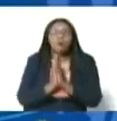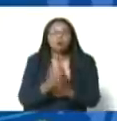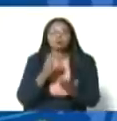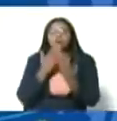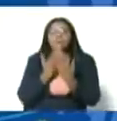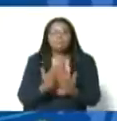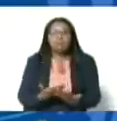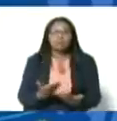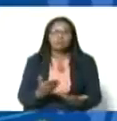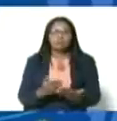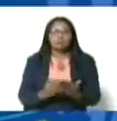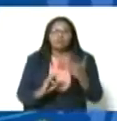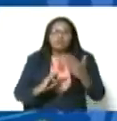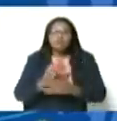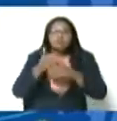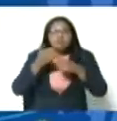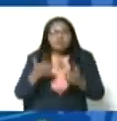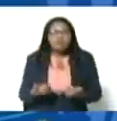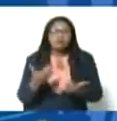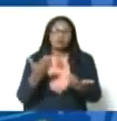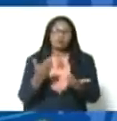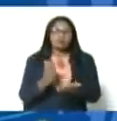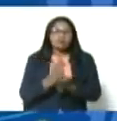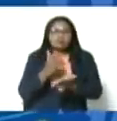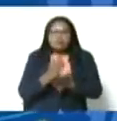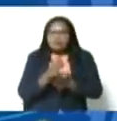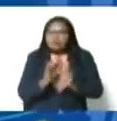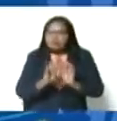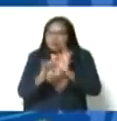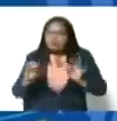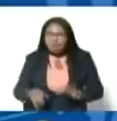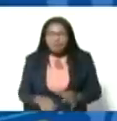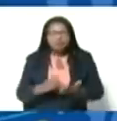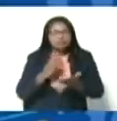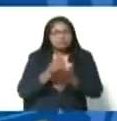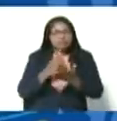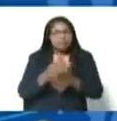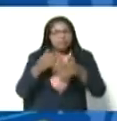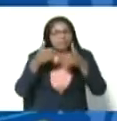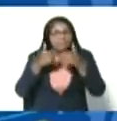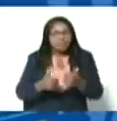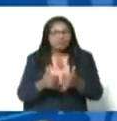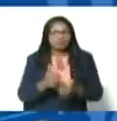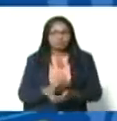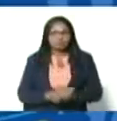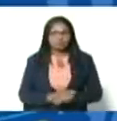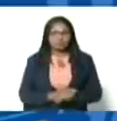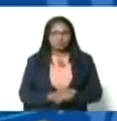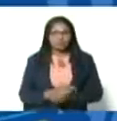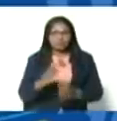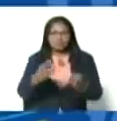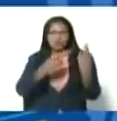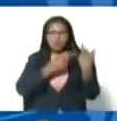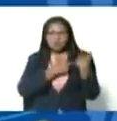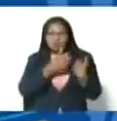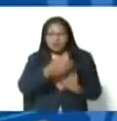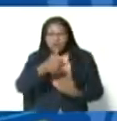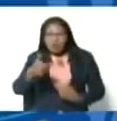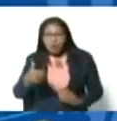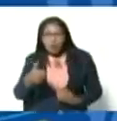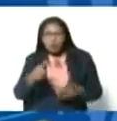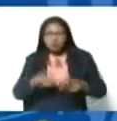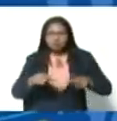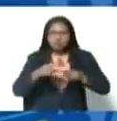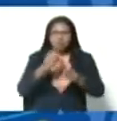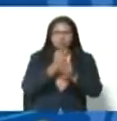las cosas funcionen siempre y funcionen bien. Eso es responsabilidad de cada quien en la trinchera